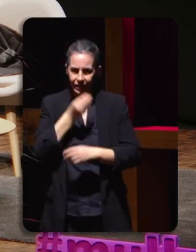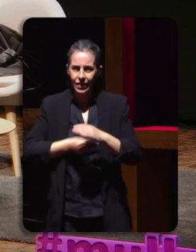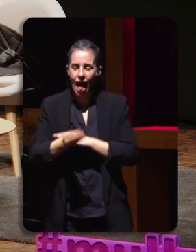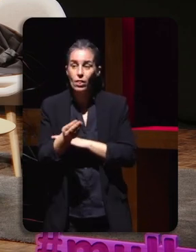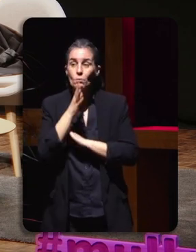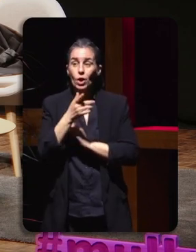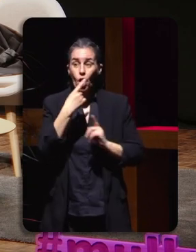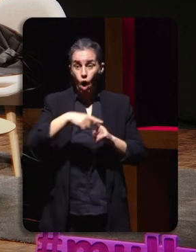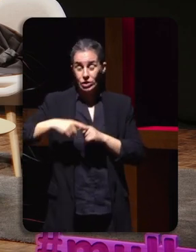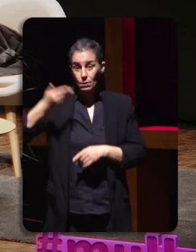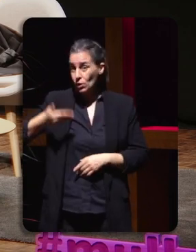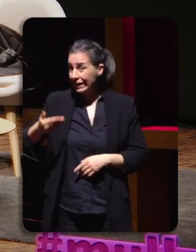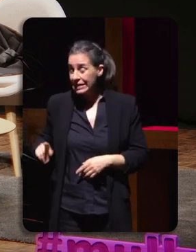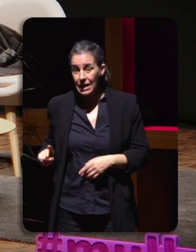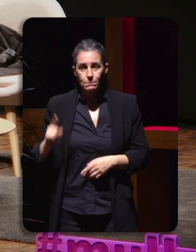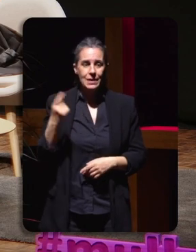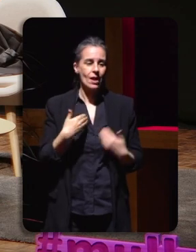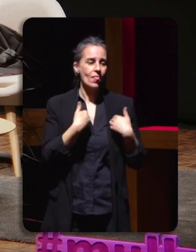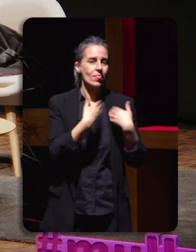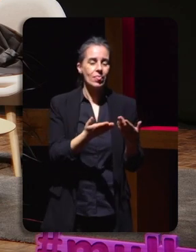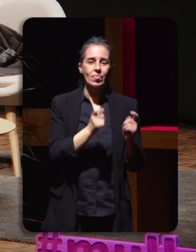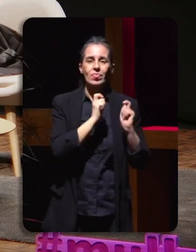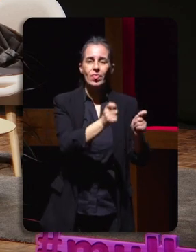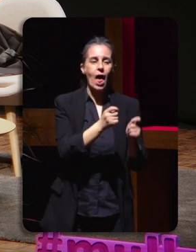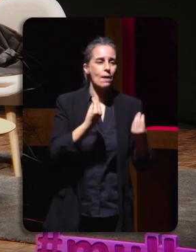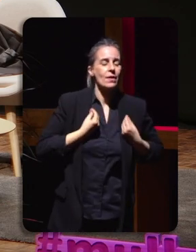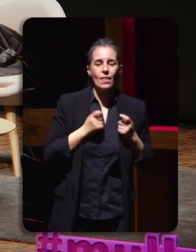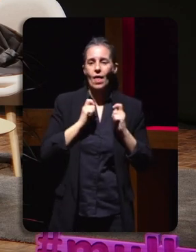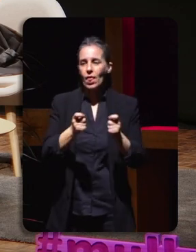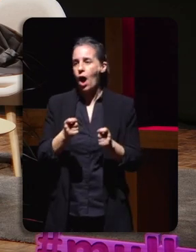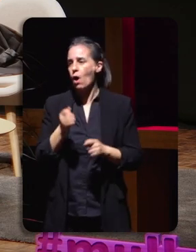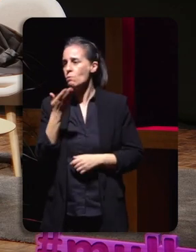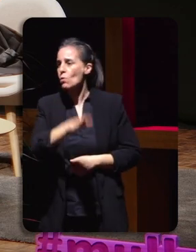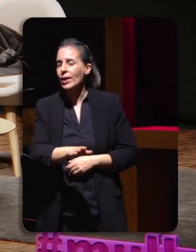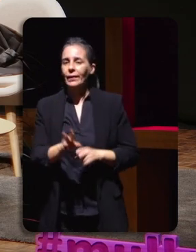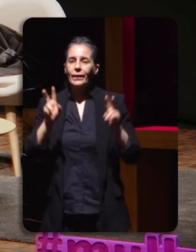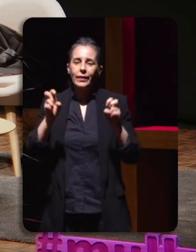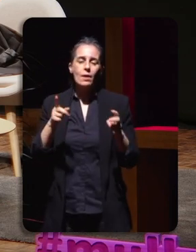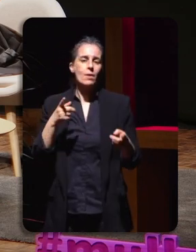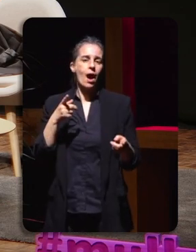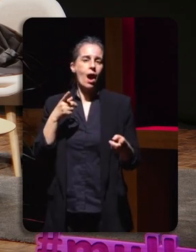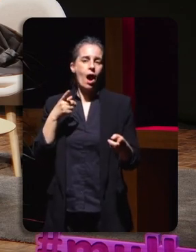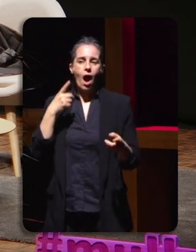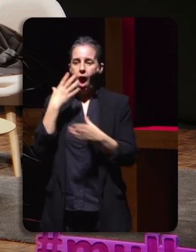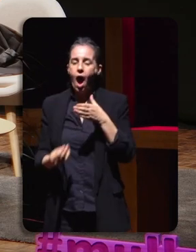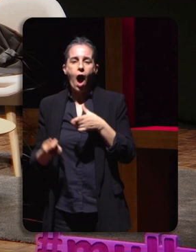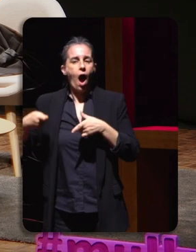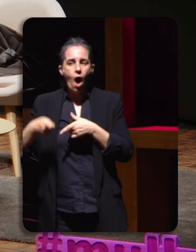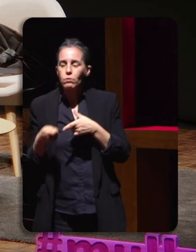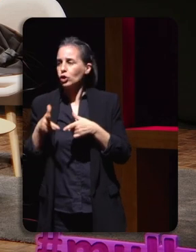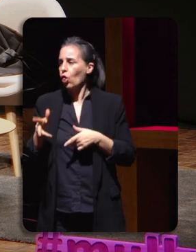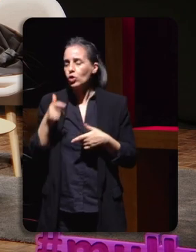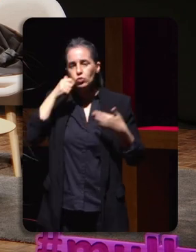están pasando dar la vida dar la muerte biopolítica aborto subrogada cuidados organización social derechos humanos pasan